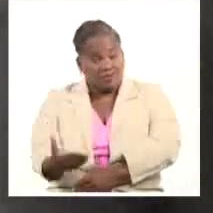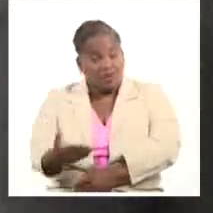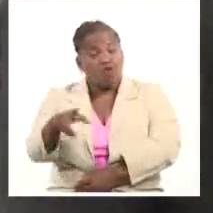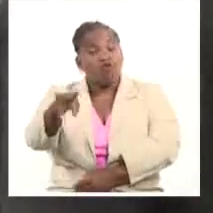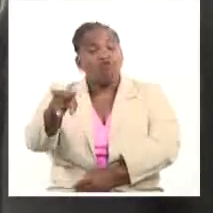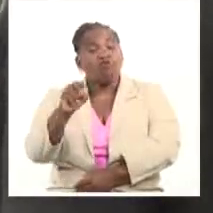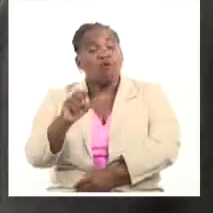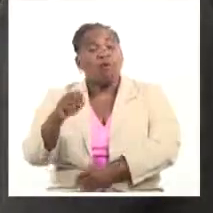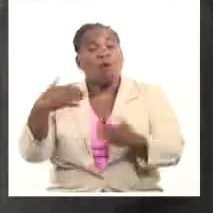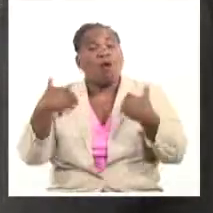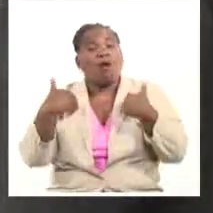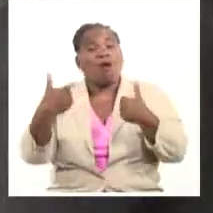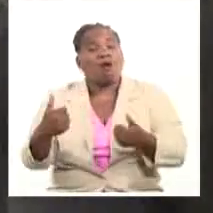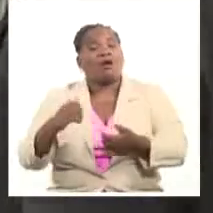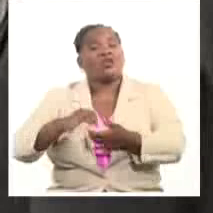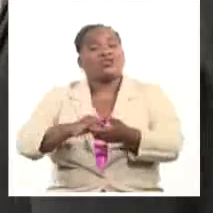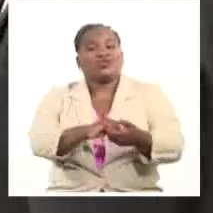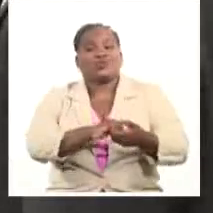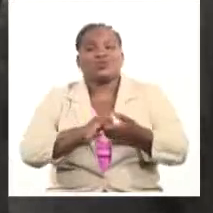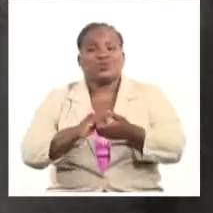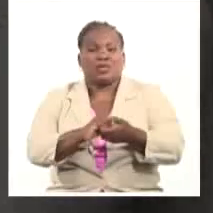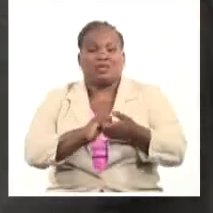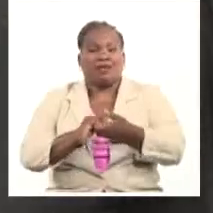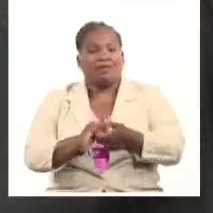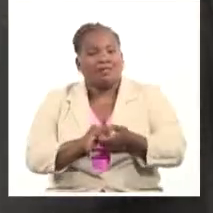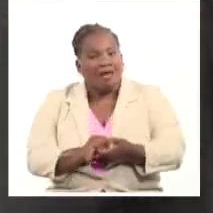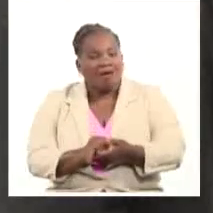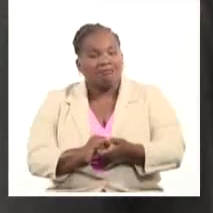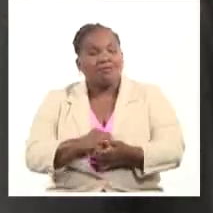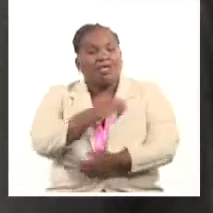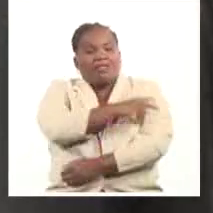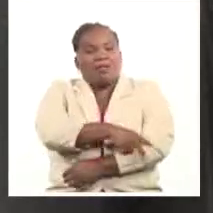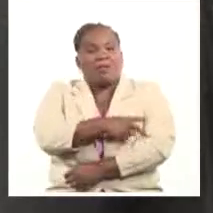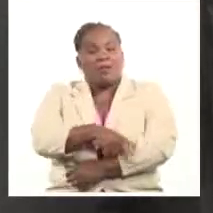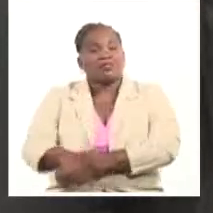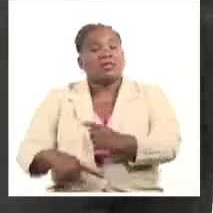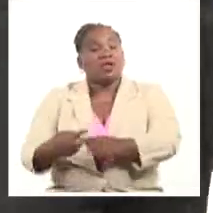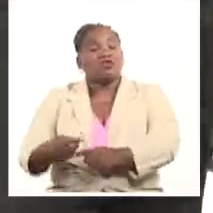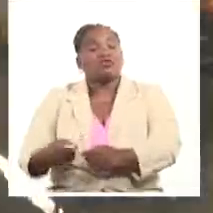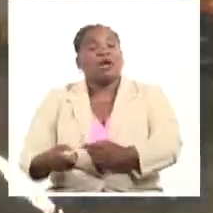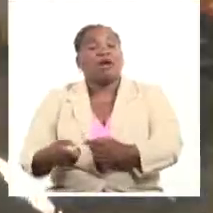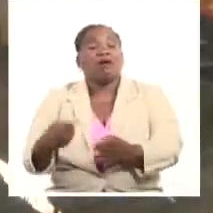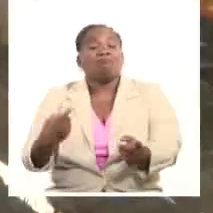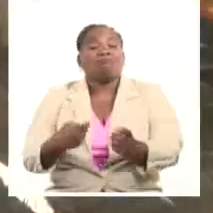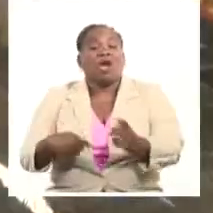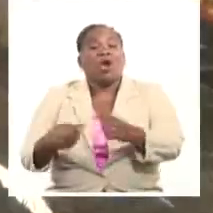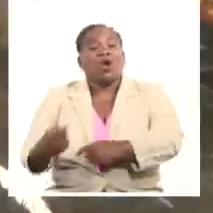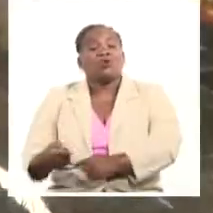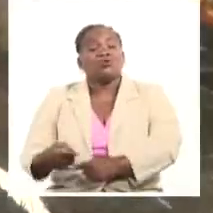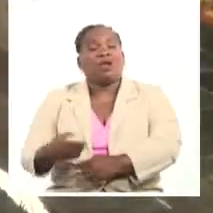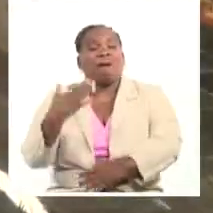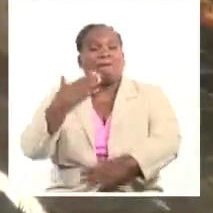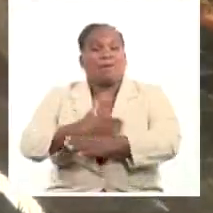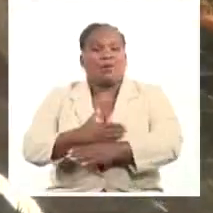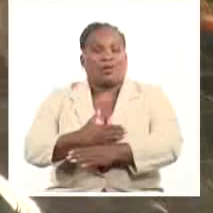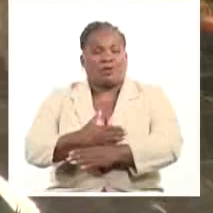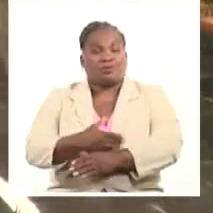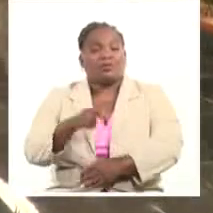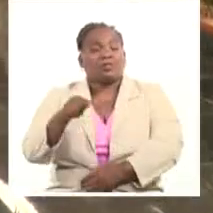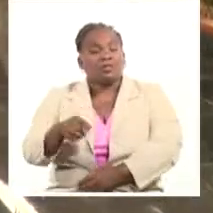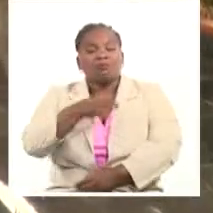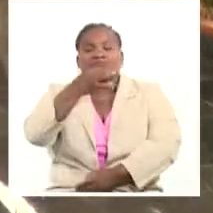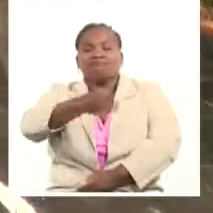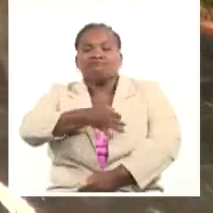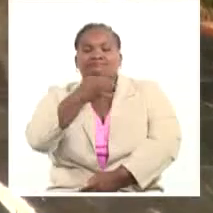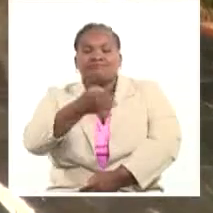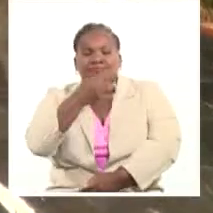embajadores la solidaridad recibida de sus respectivos países en la lucha contra el bloqueo estadounidense y les garantizó que podrán contar en todo